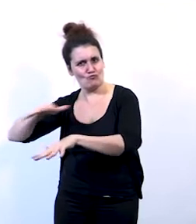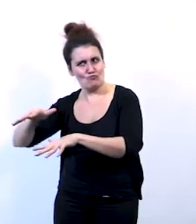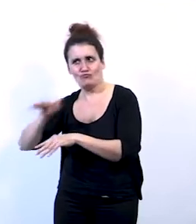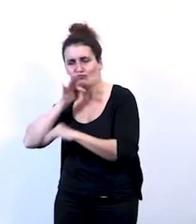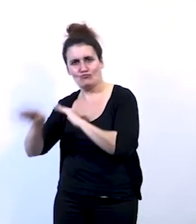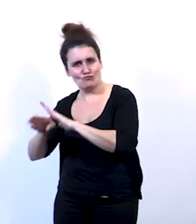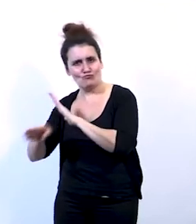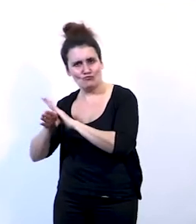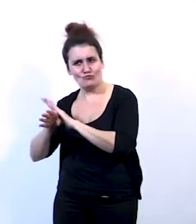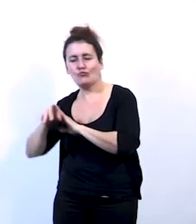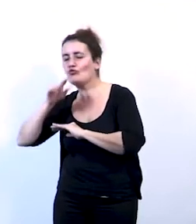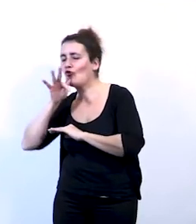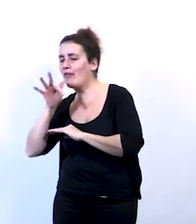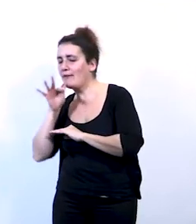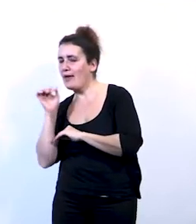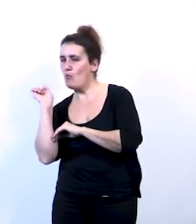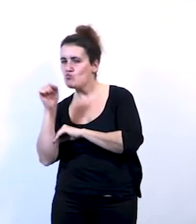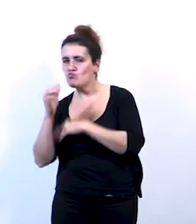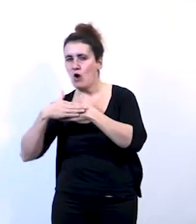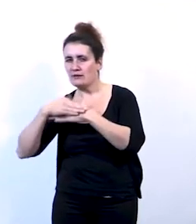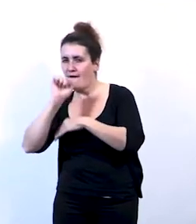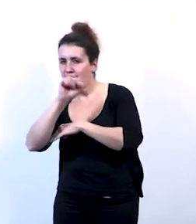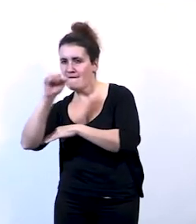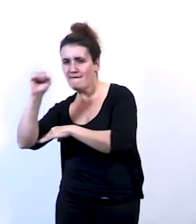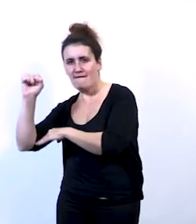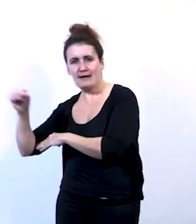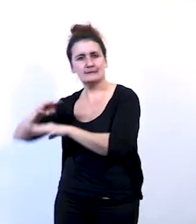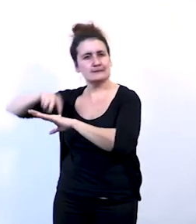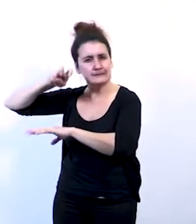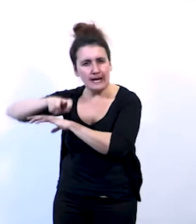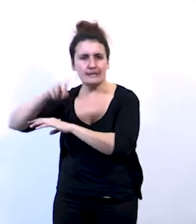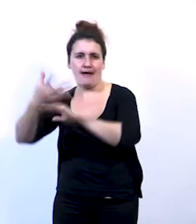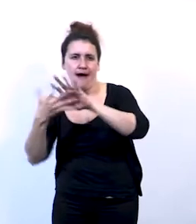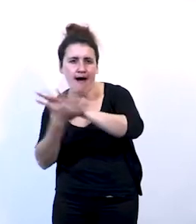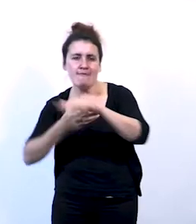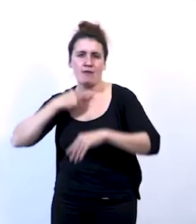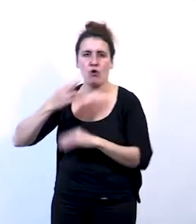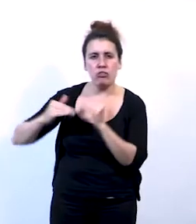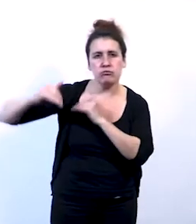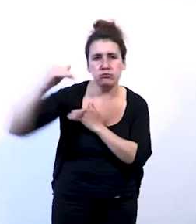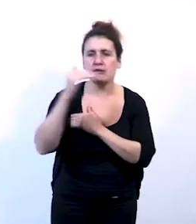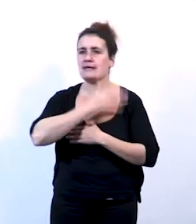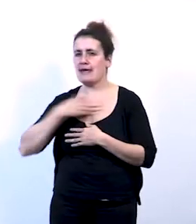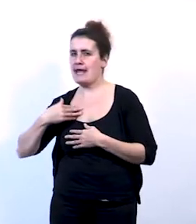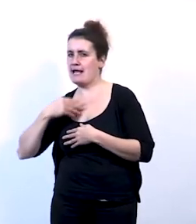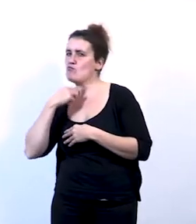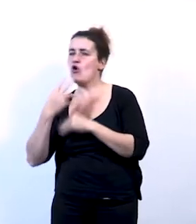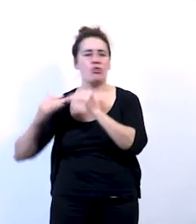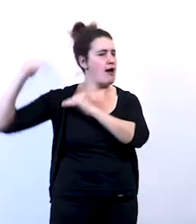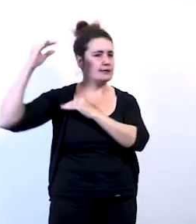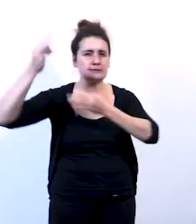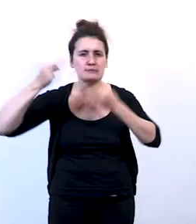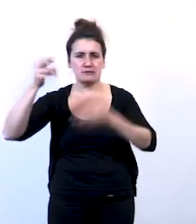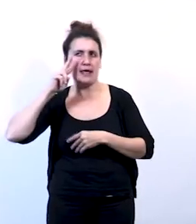sigue tocando las puertas y tocando y saltando y hablando y quiere siempre tener una voz alta y ser